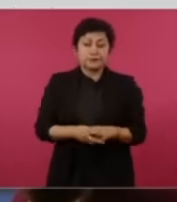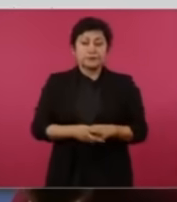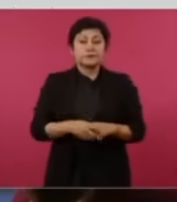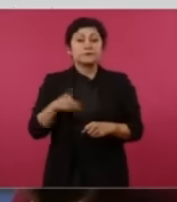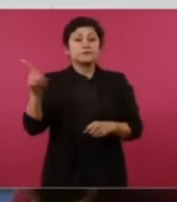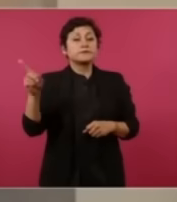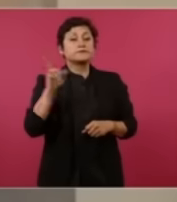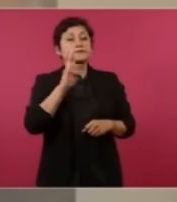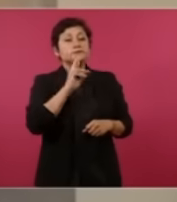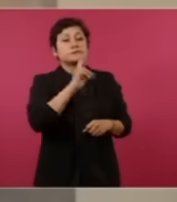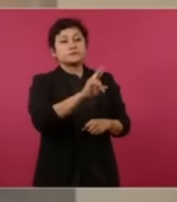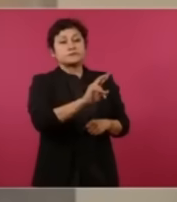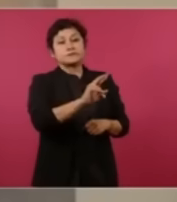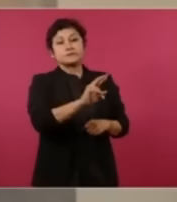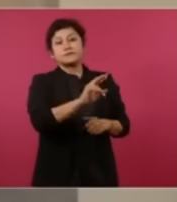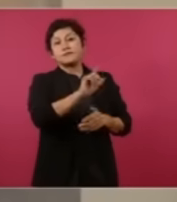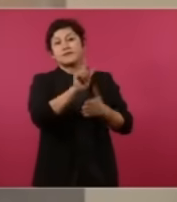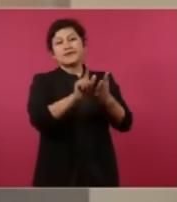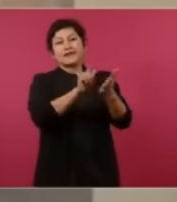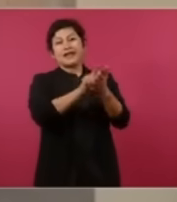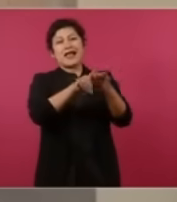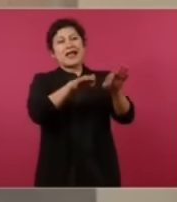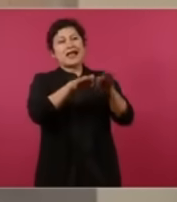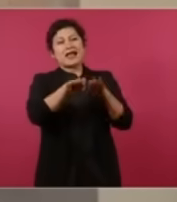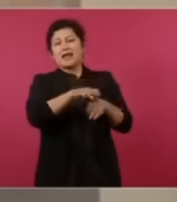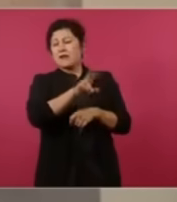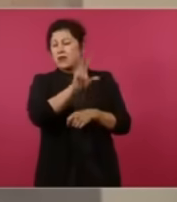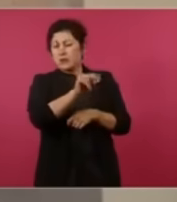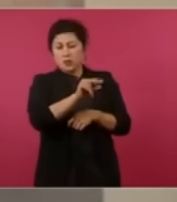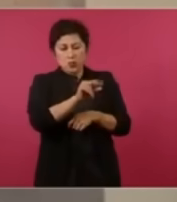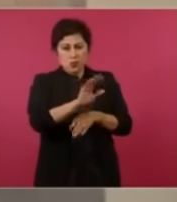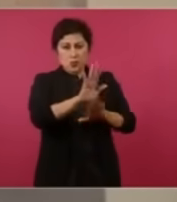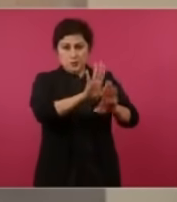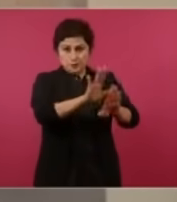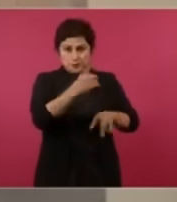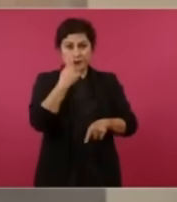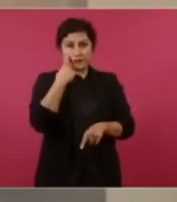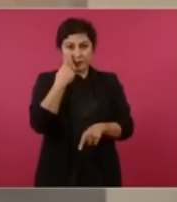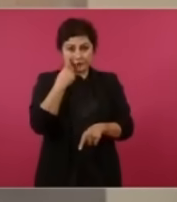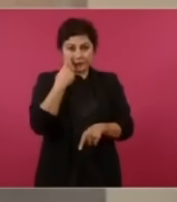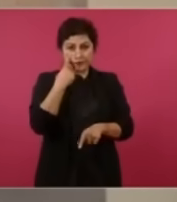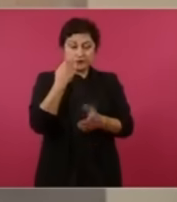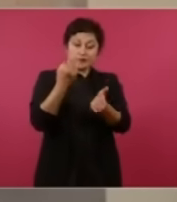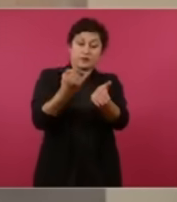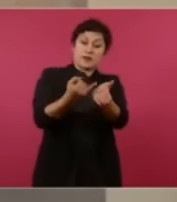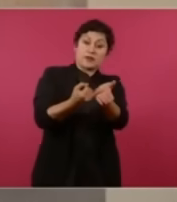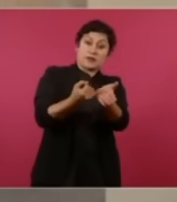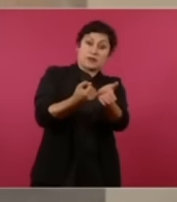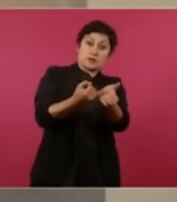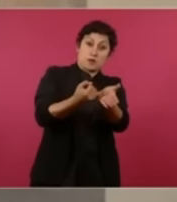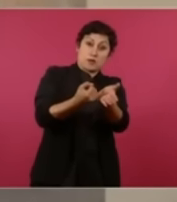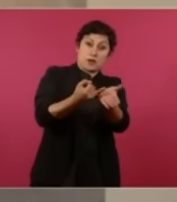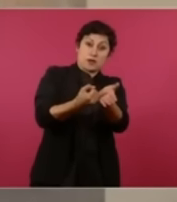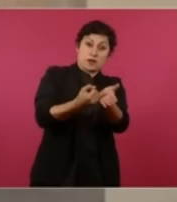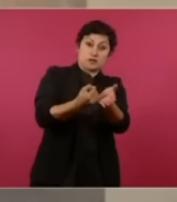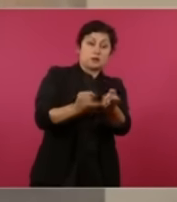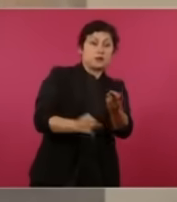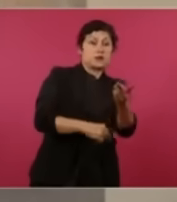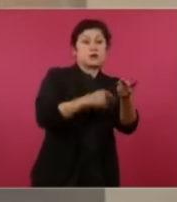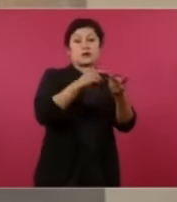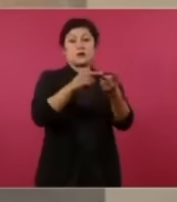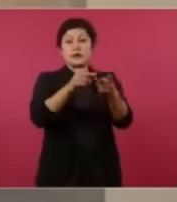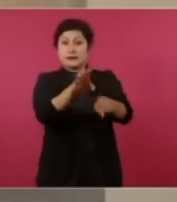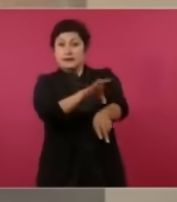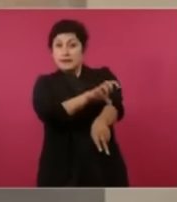Dice Roberto Hernández, la laboral no tanto, mira, yo te diría que son impuestos y la parte energética.